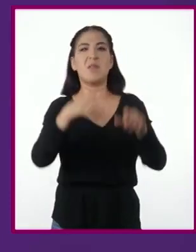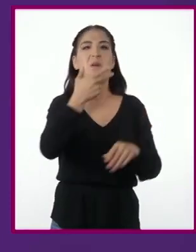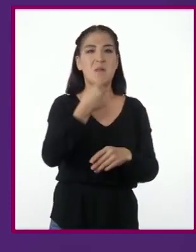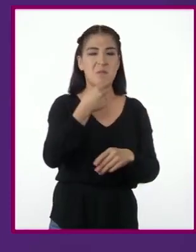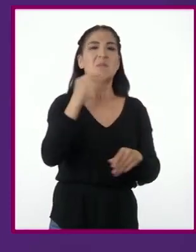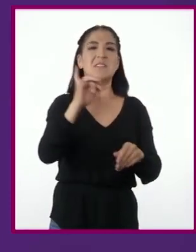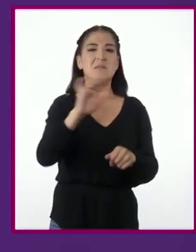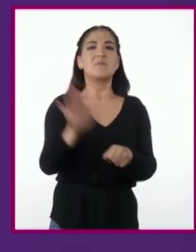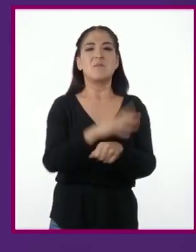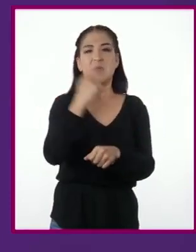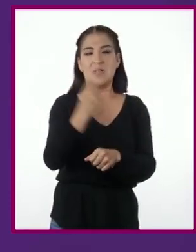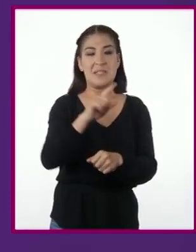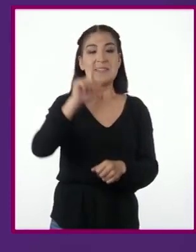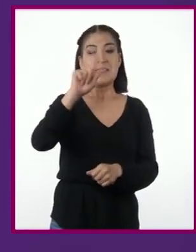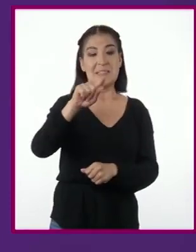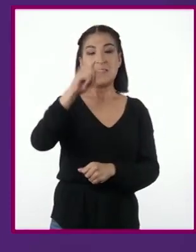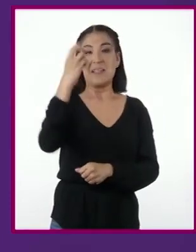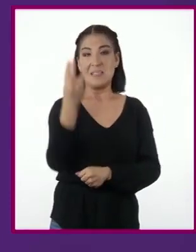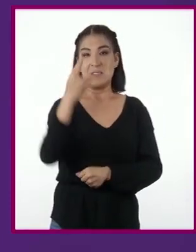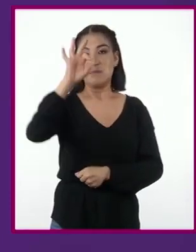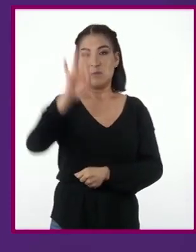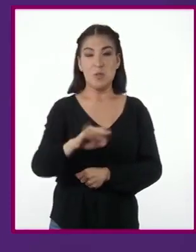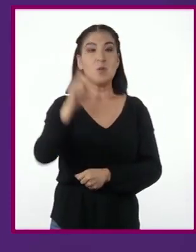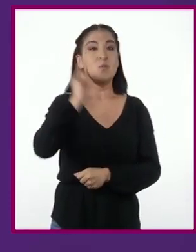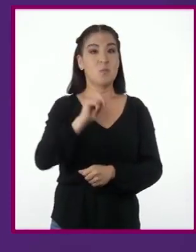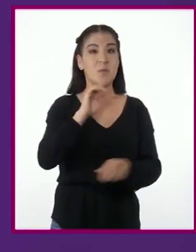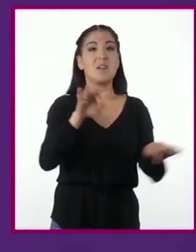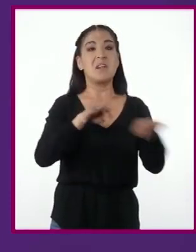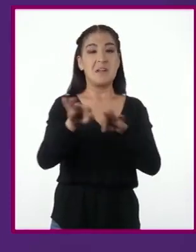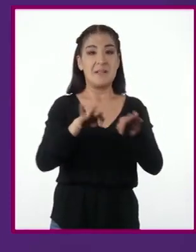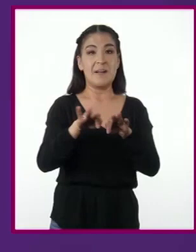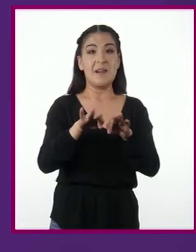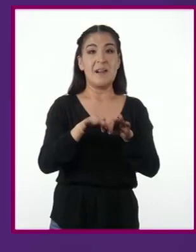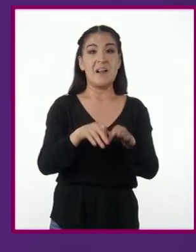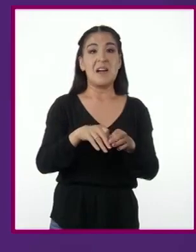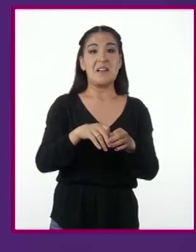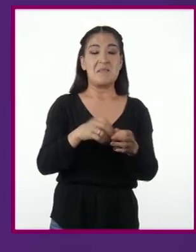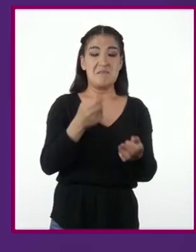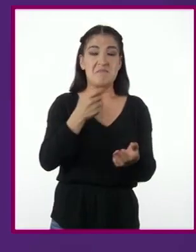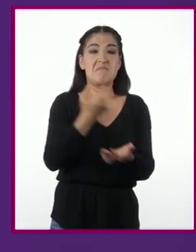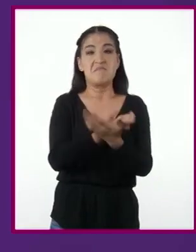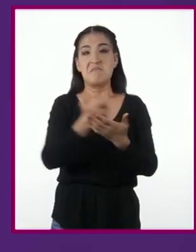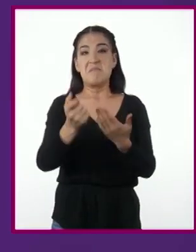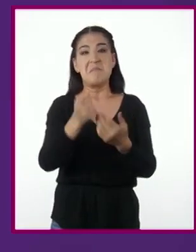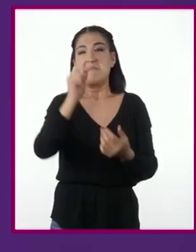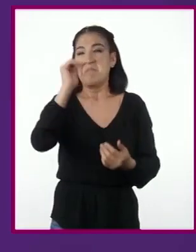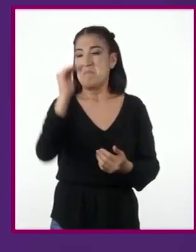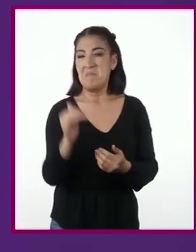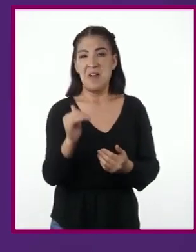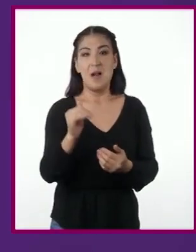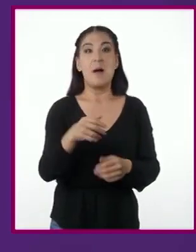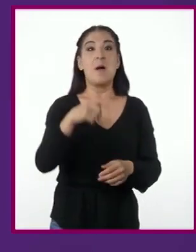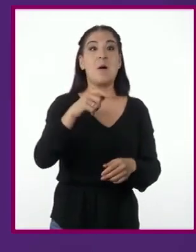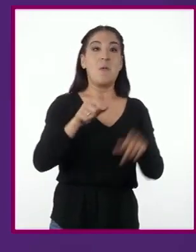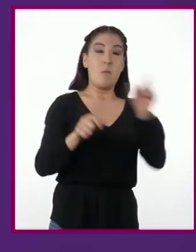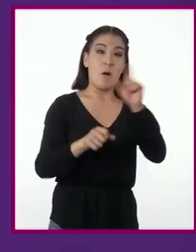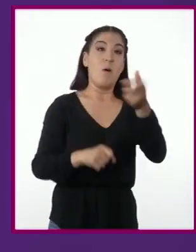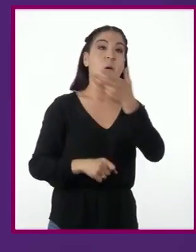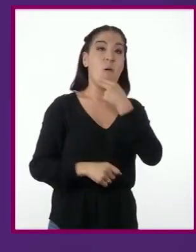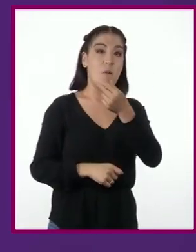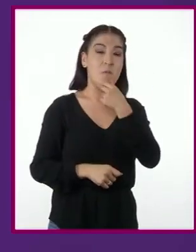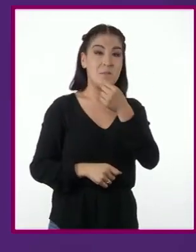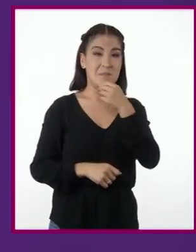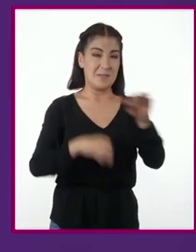hombres. El 73% de las mujeres que trabajan reciben 3 o menos salarios mínimos, mientras que en los trabajadores del